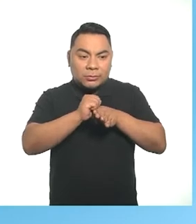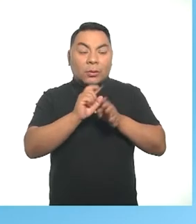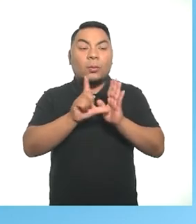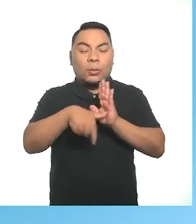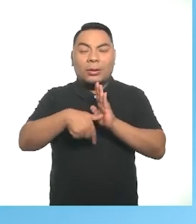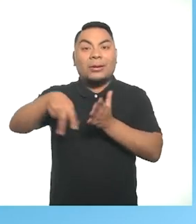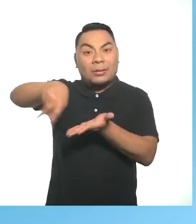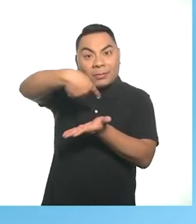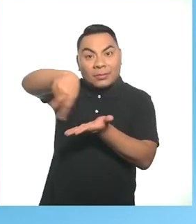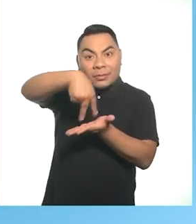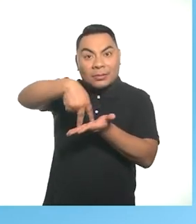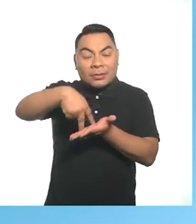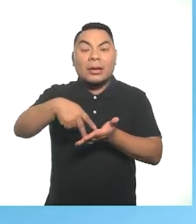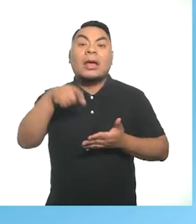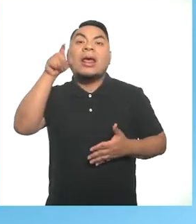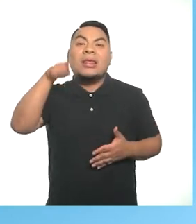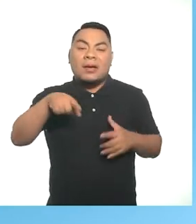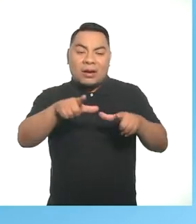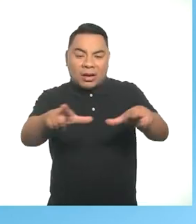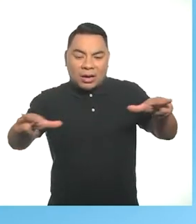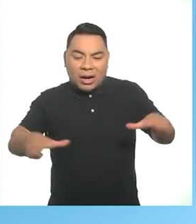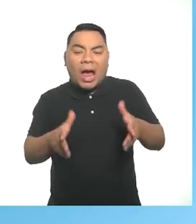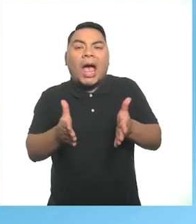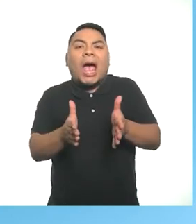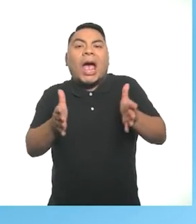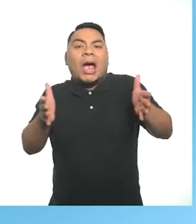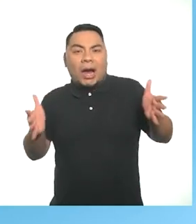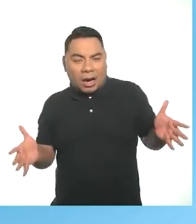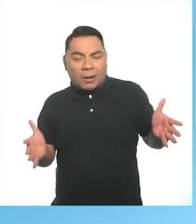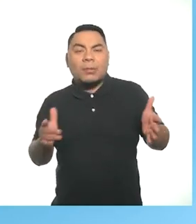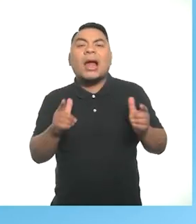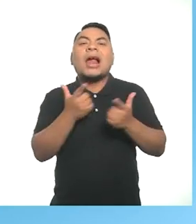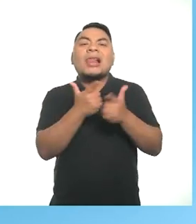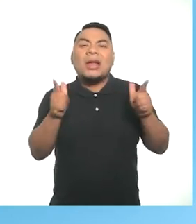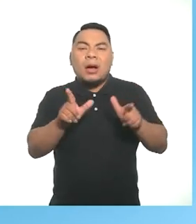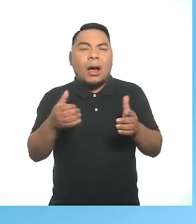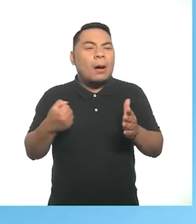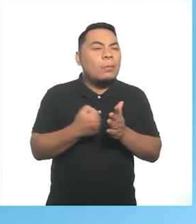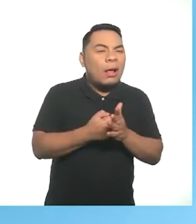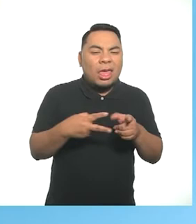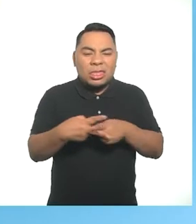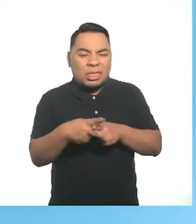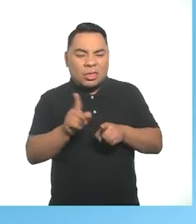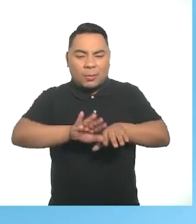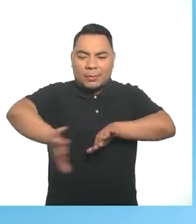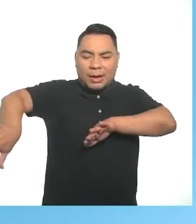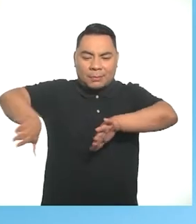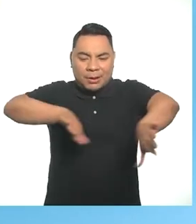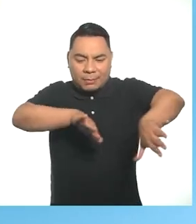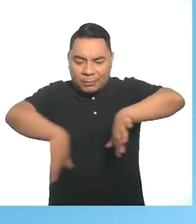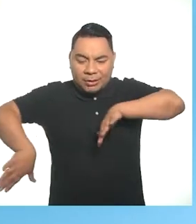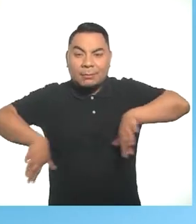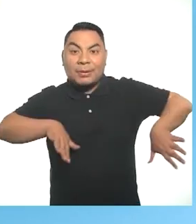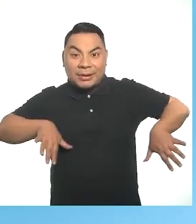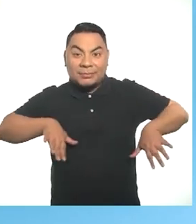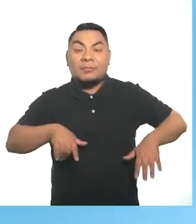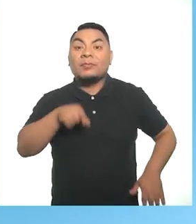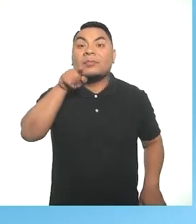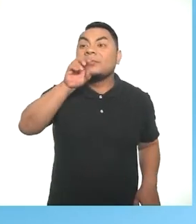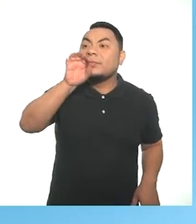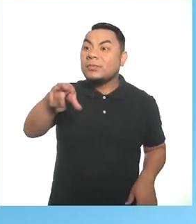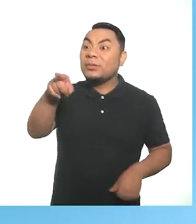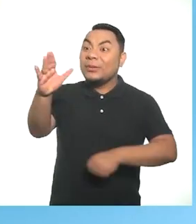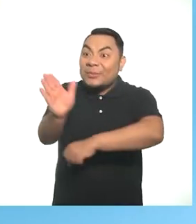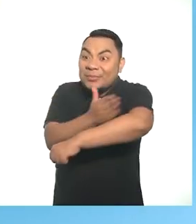baile. De preferencia, debe ser un espacio amplio y libre de obstáculos. Díganle que van a